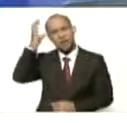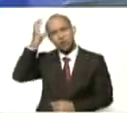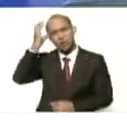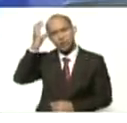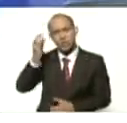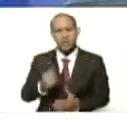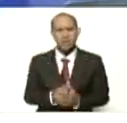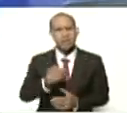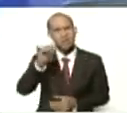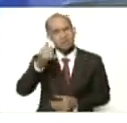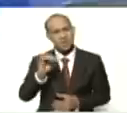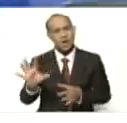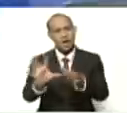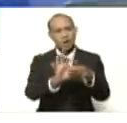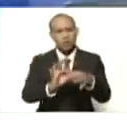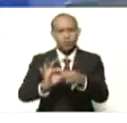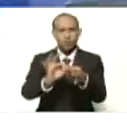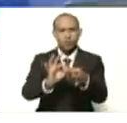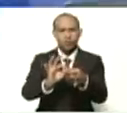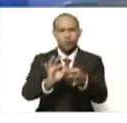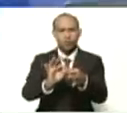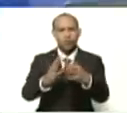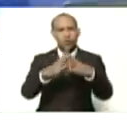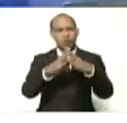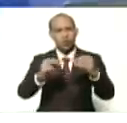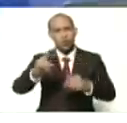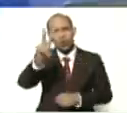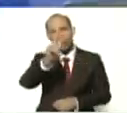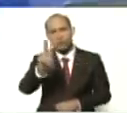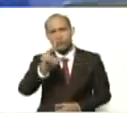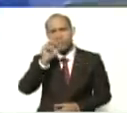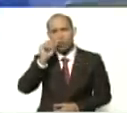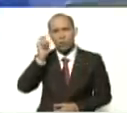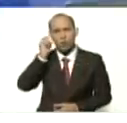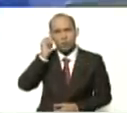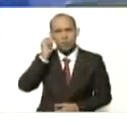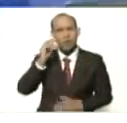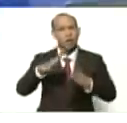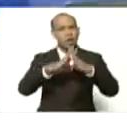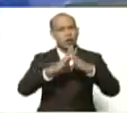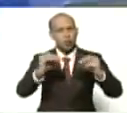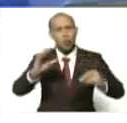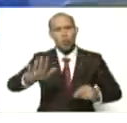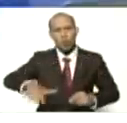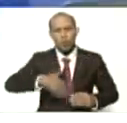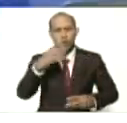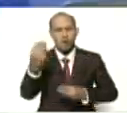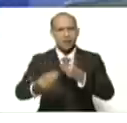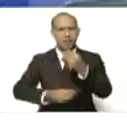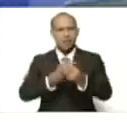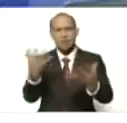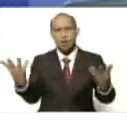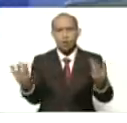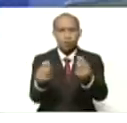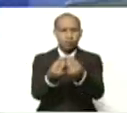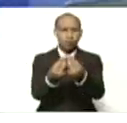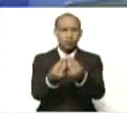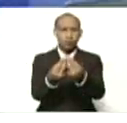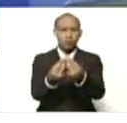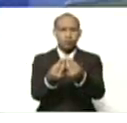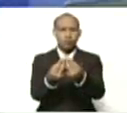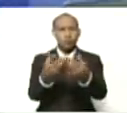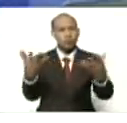si hay unión entre los venezolanos y las venezolanas todo es posible juntos